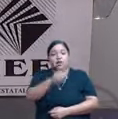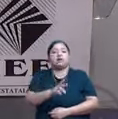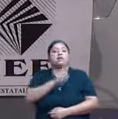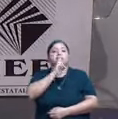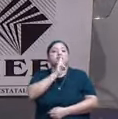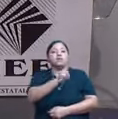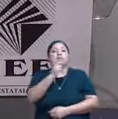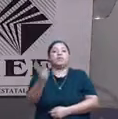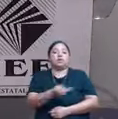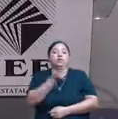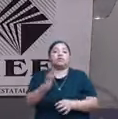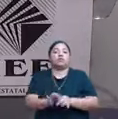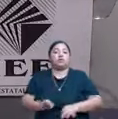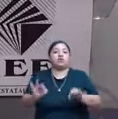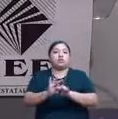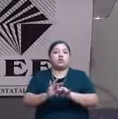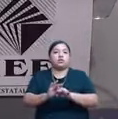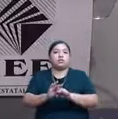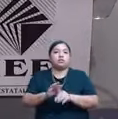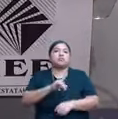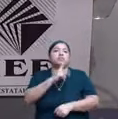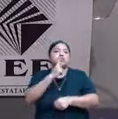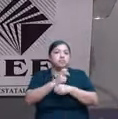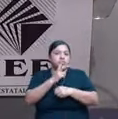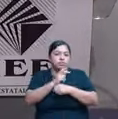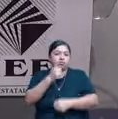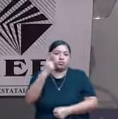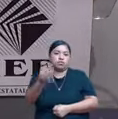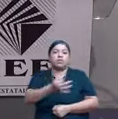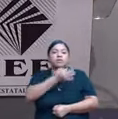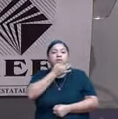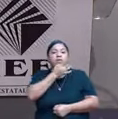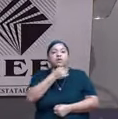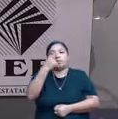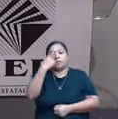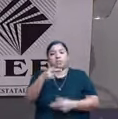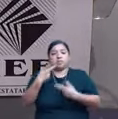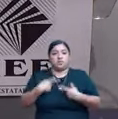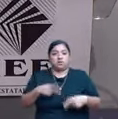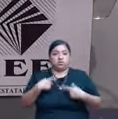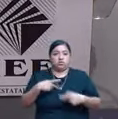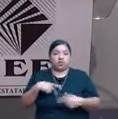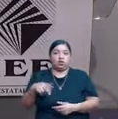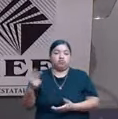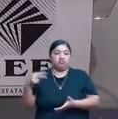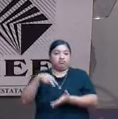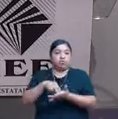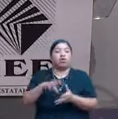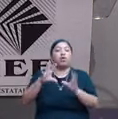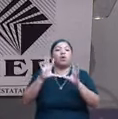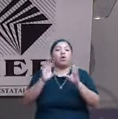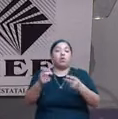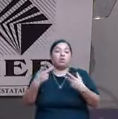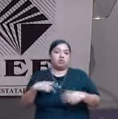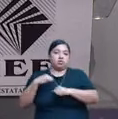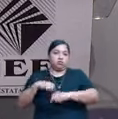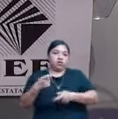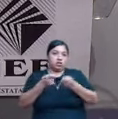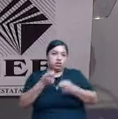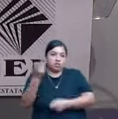la pregunta detonadora. Posteriormente contarán con 1 minuto para contestar una pregunta realizada por una persona en vivo o de las personas